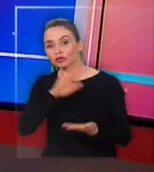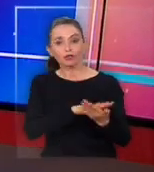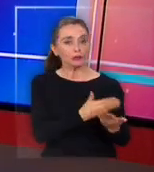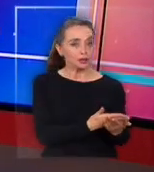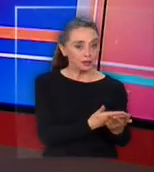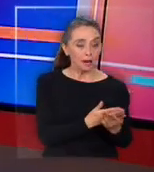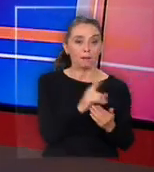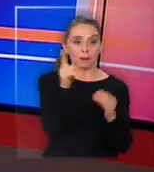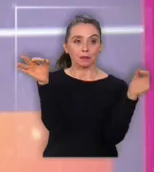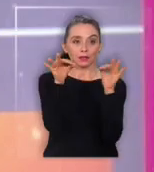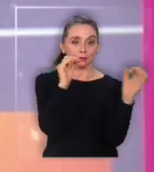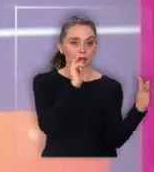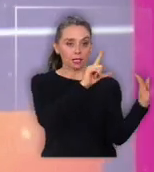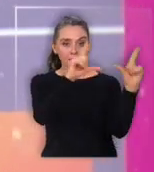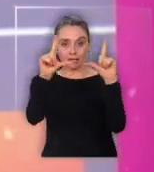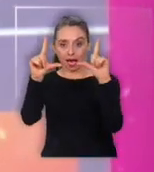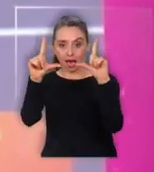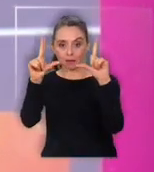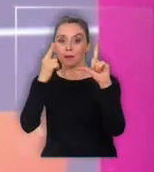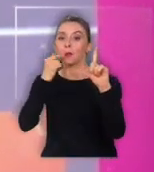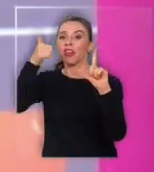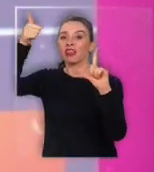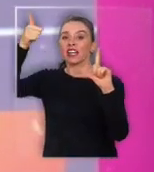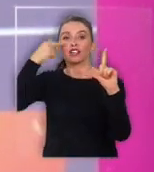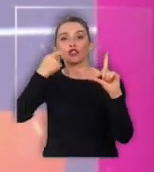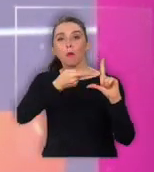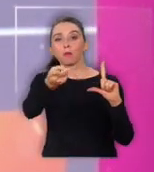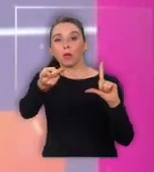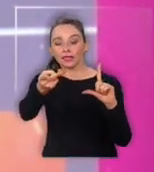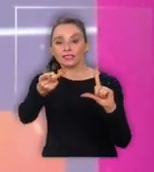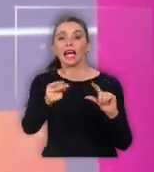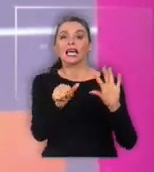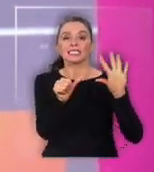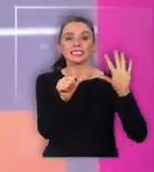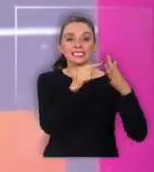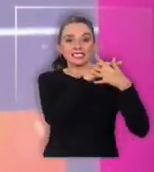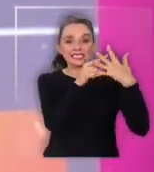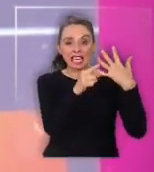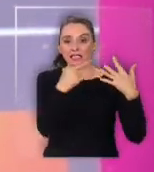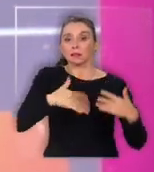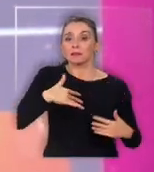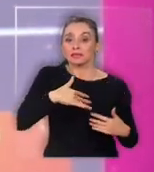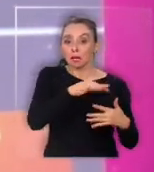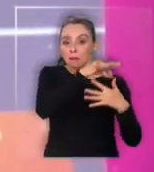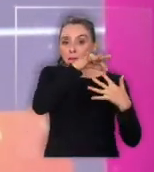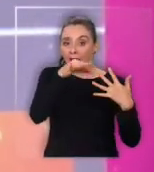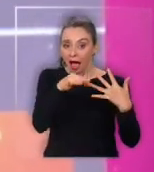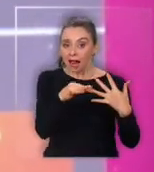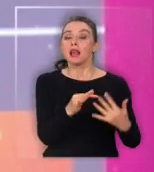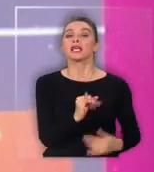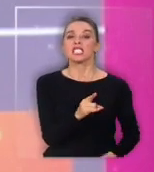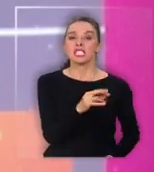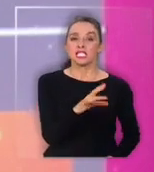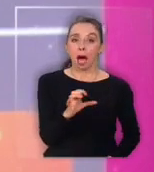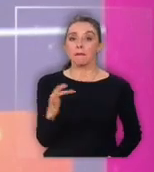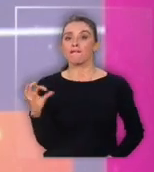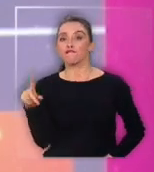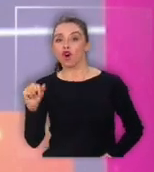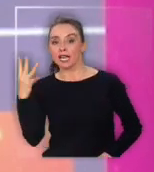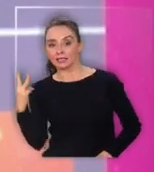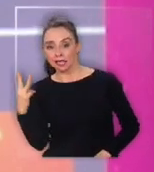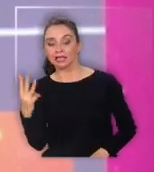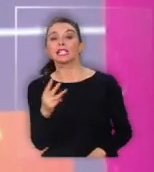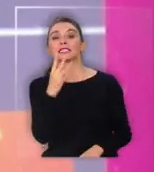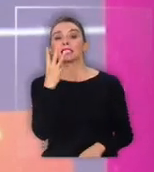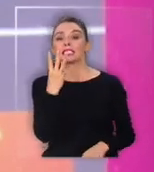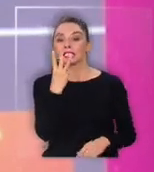Vamos con la primera gráfica, señor director, para revisar los 6 ejes fundamentales en ISAPRES y los 3 en FONASA. Partamos por ISAPRES, que cubre a 3,3